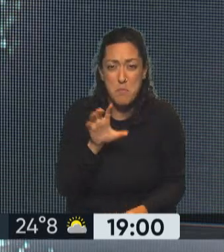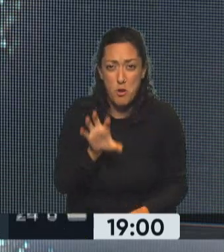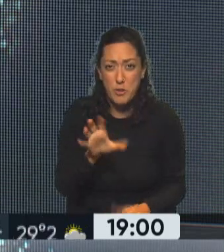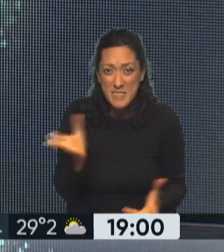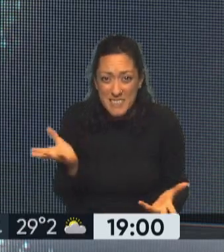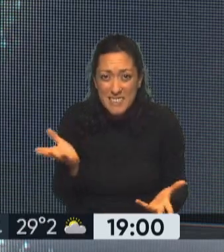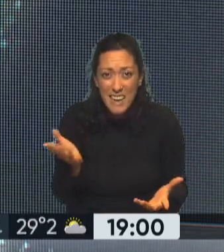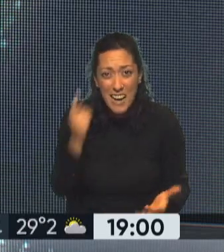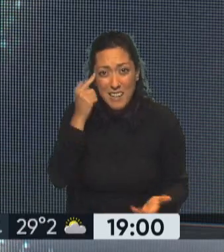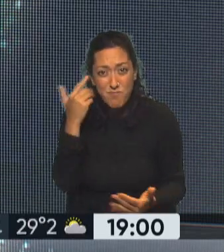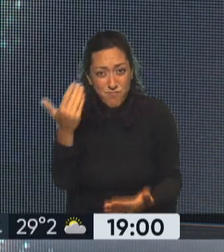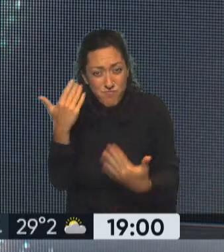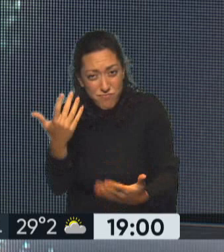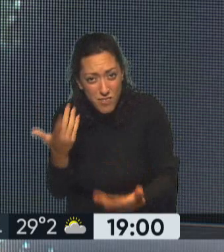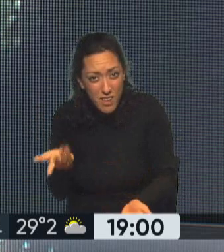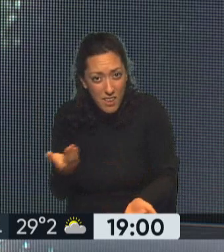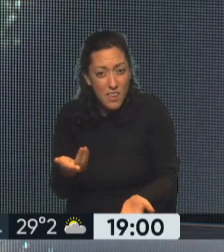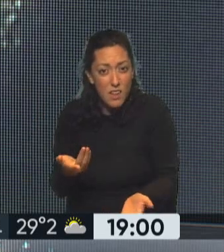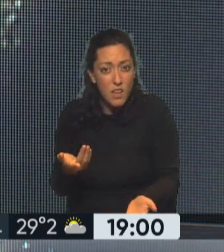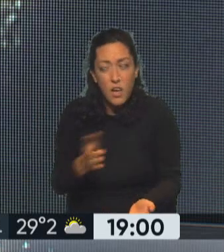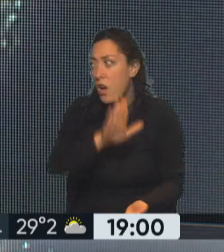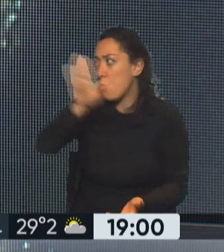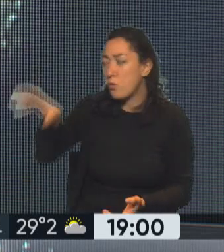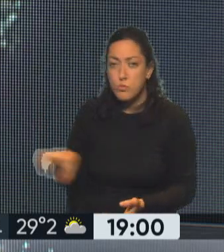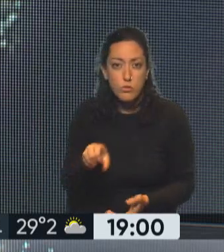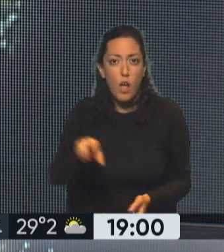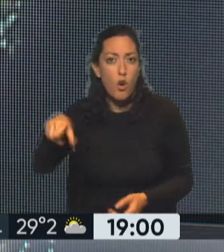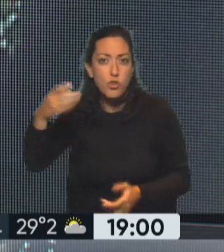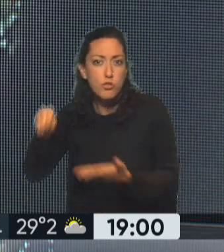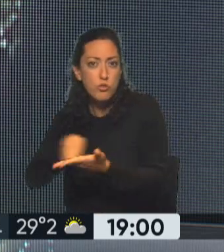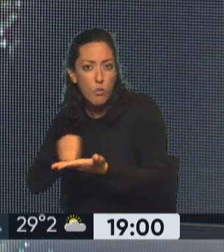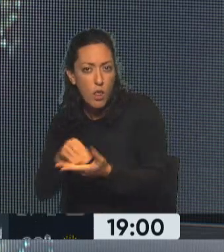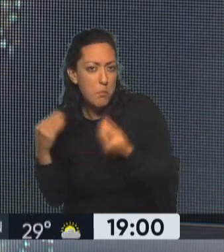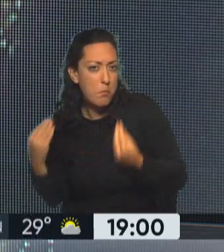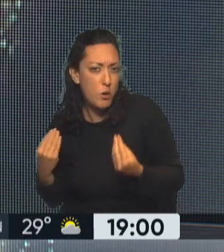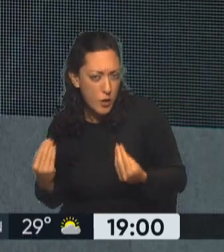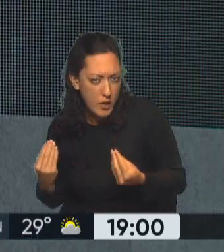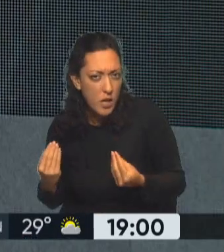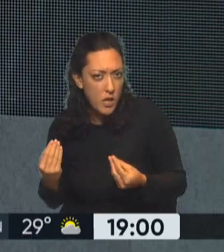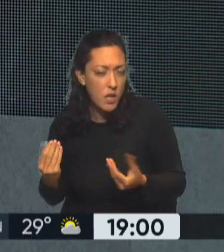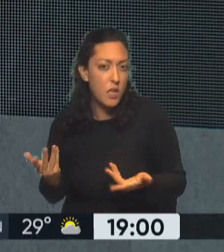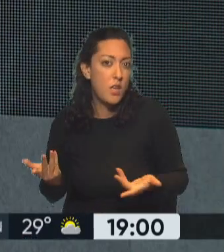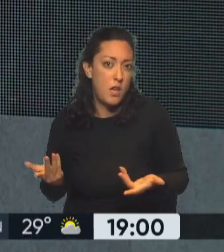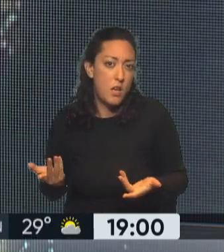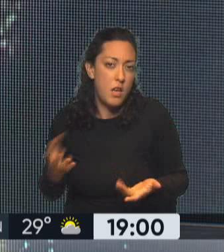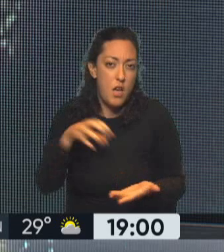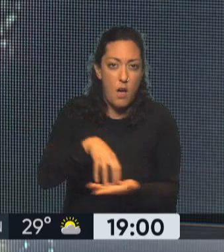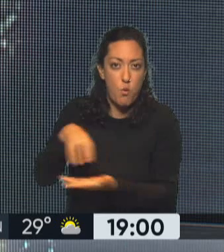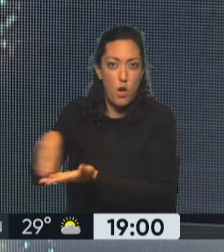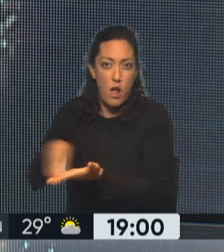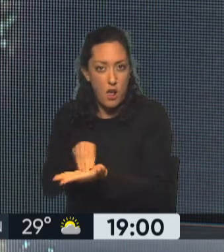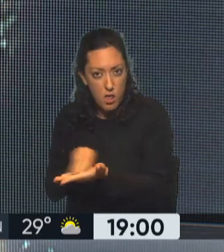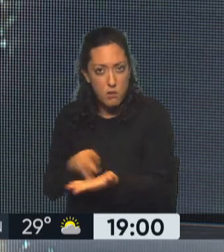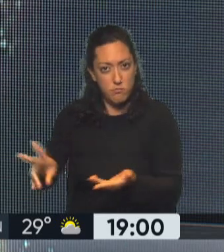para llevar adelante Fueron a buscar el estos lobby. litigios, ¿no? Es lobby. Y esto pone en Ahí discusión va. todos estos estudios de abogados que